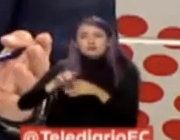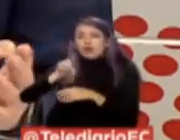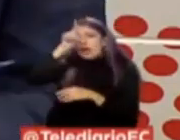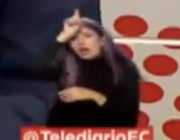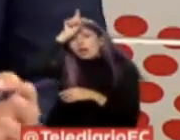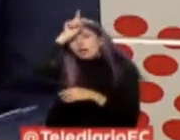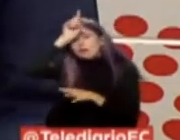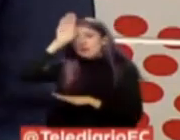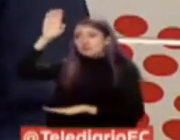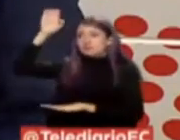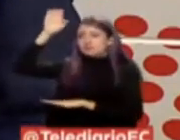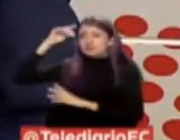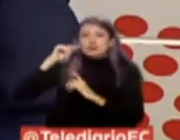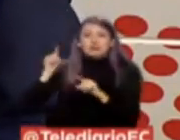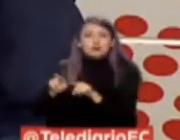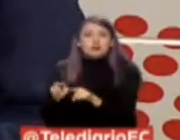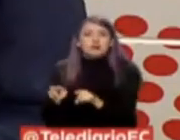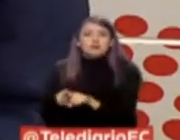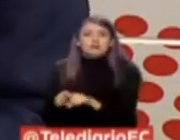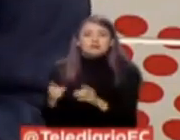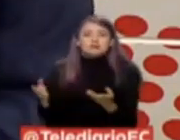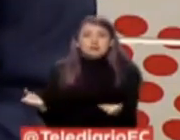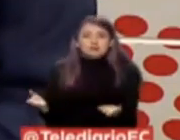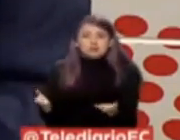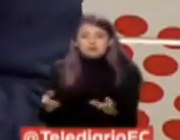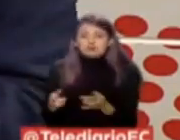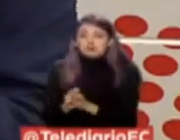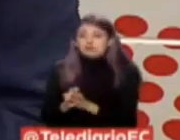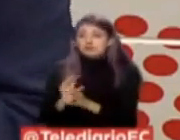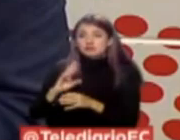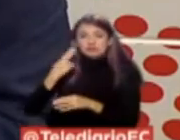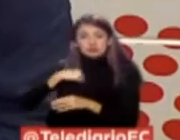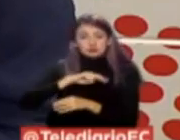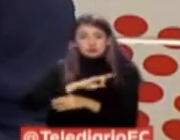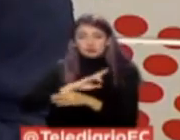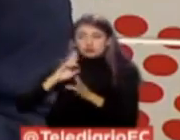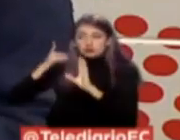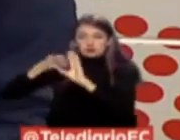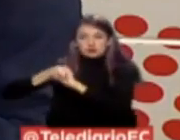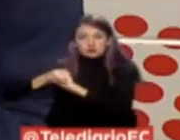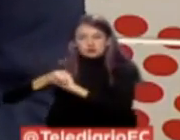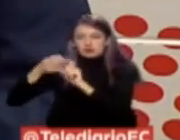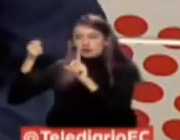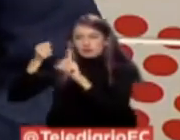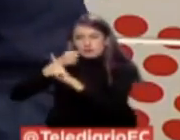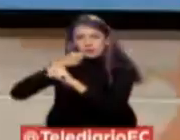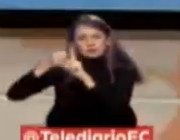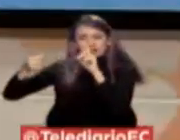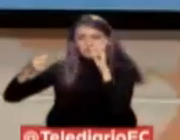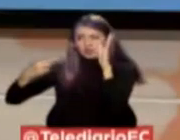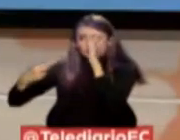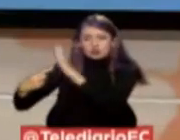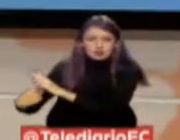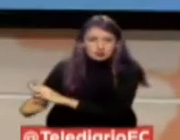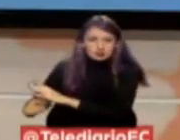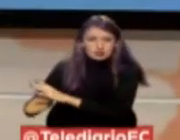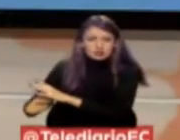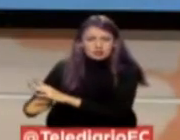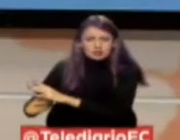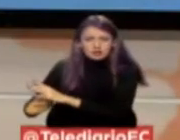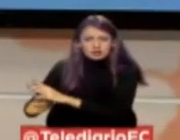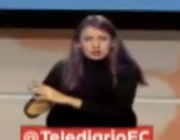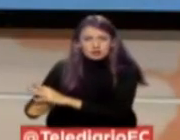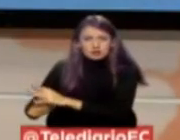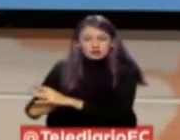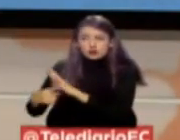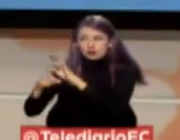los polacos. Es decir, estamos asistiendo a un brote de violencia fascista o fascistoide en